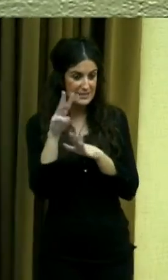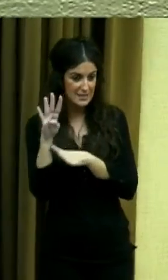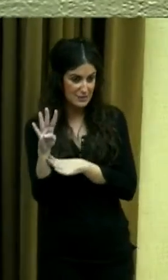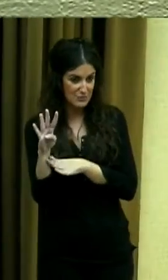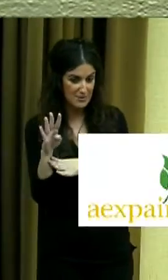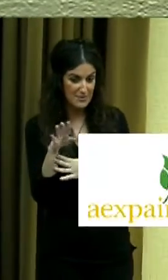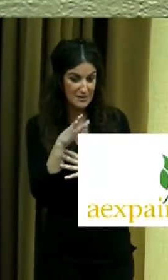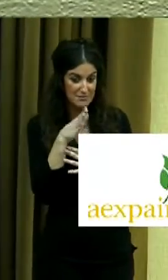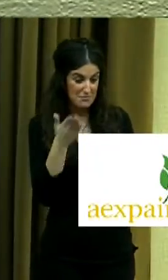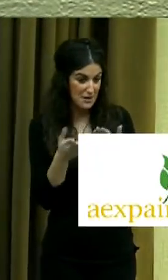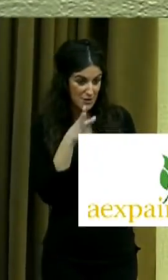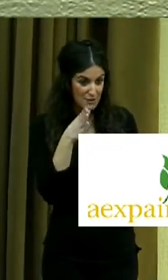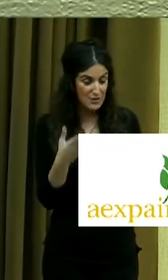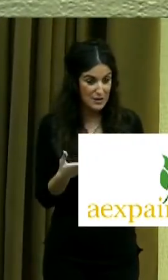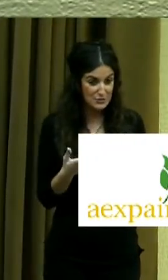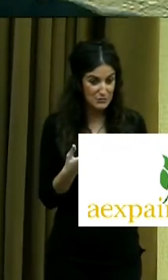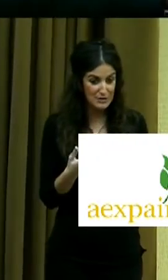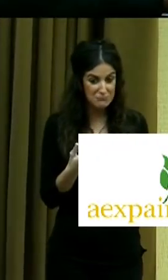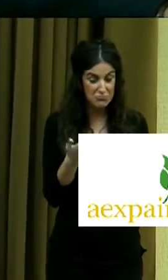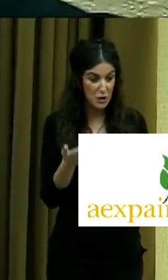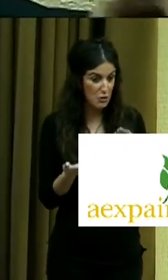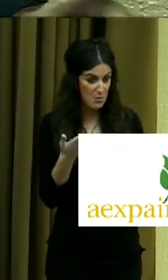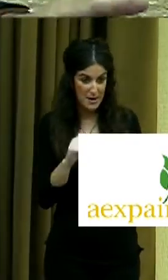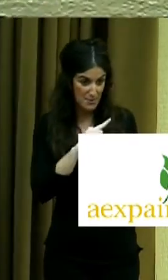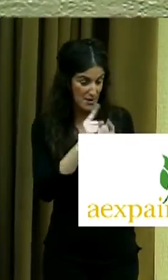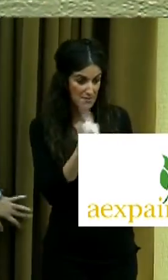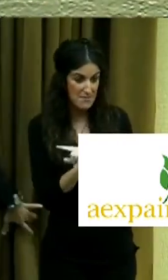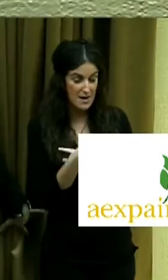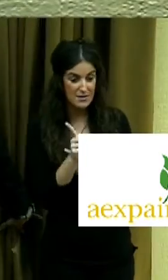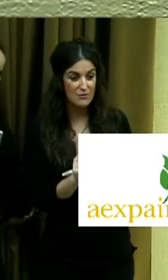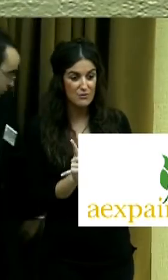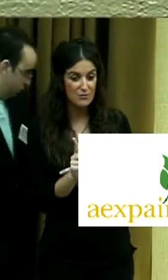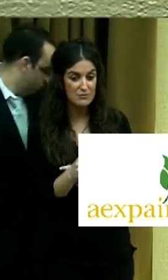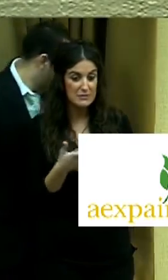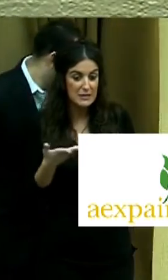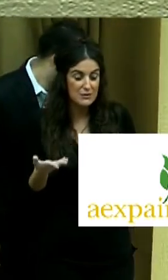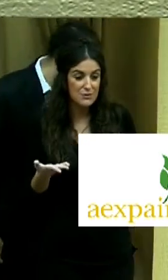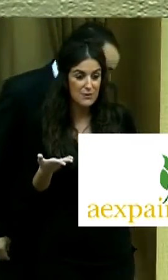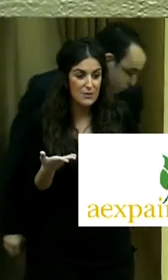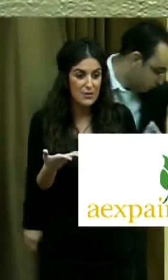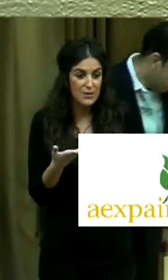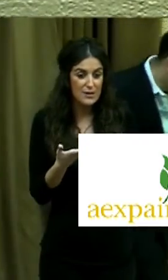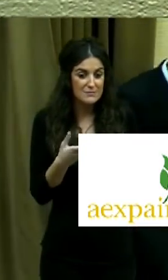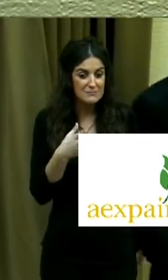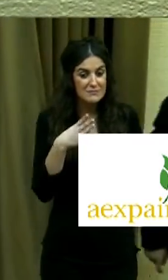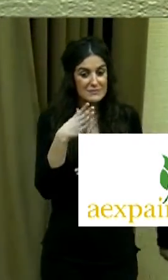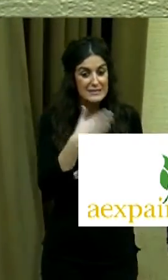hay actualmente. Los baremos no han cambiado, ¿vale? Con lo cual, el grado de